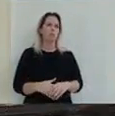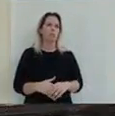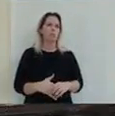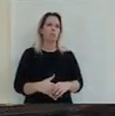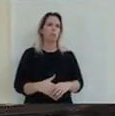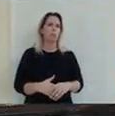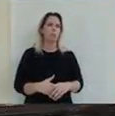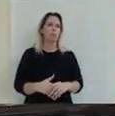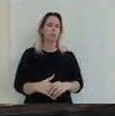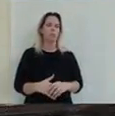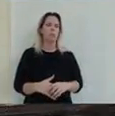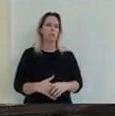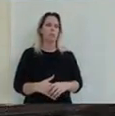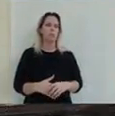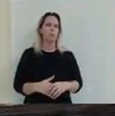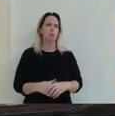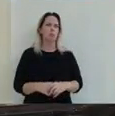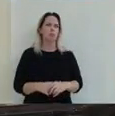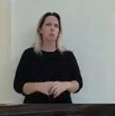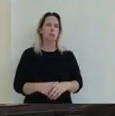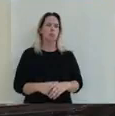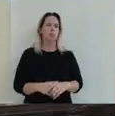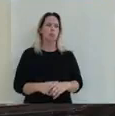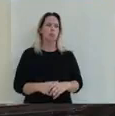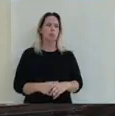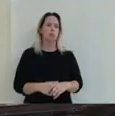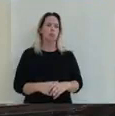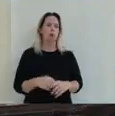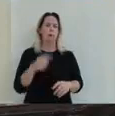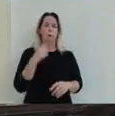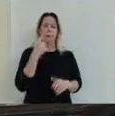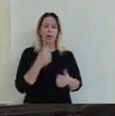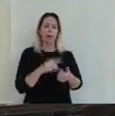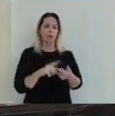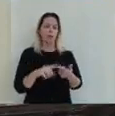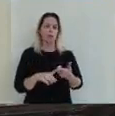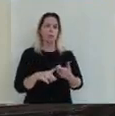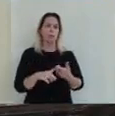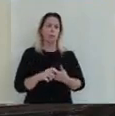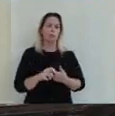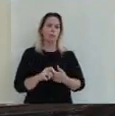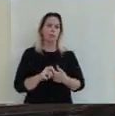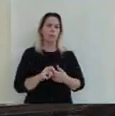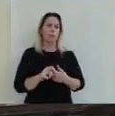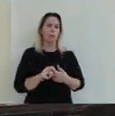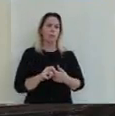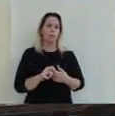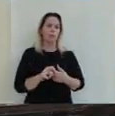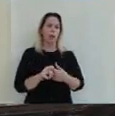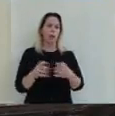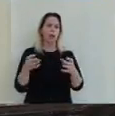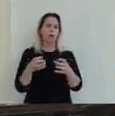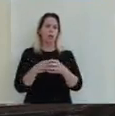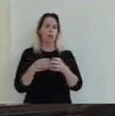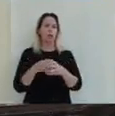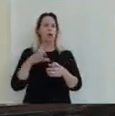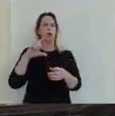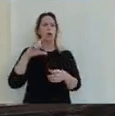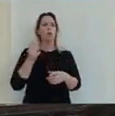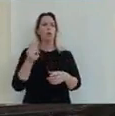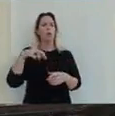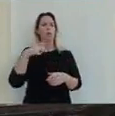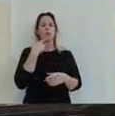Estado. En segundo punto, respecto a lo que consultaba de los CAPS, así como decía la concejal Ana